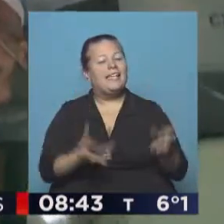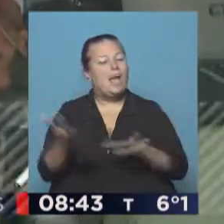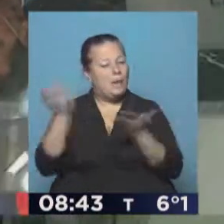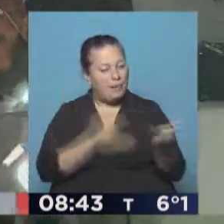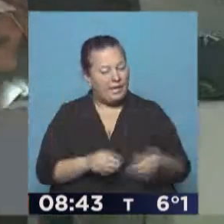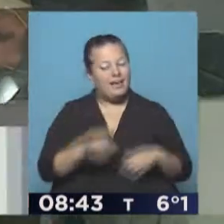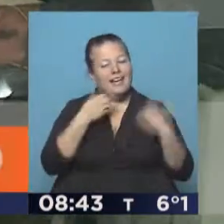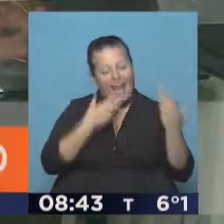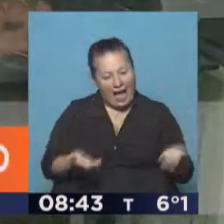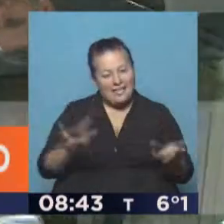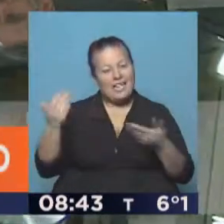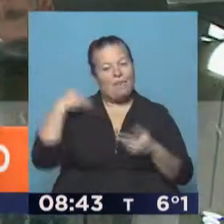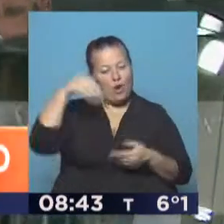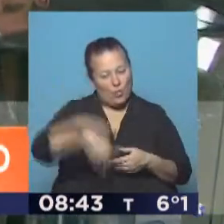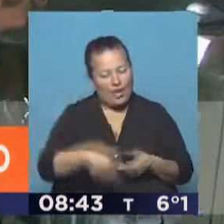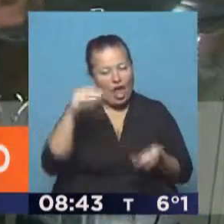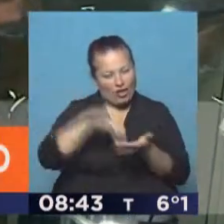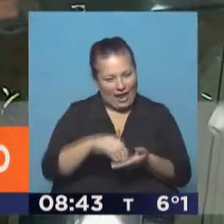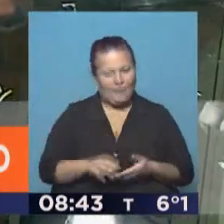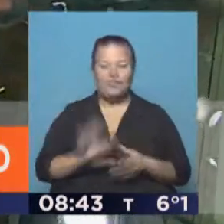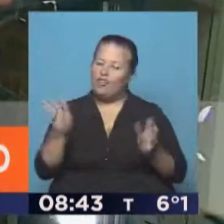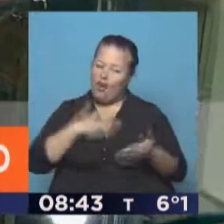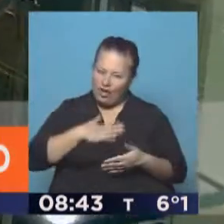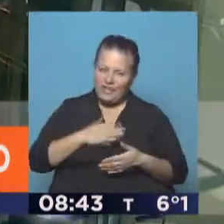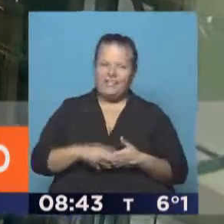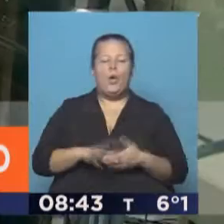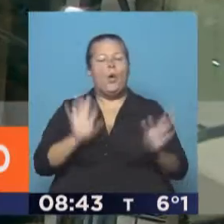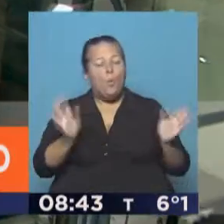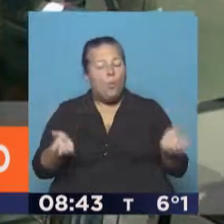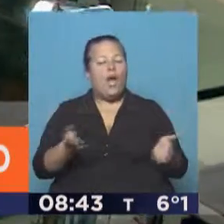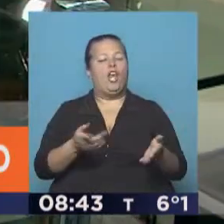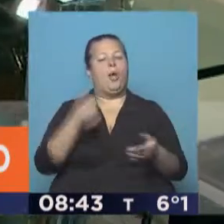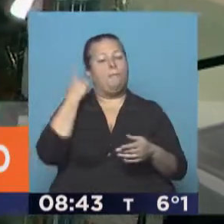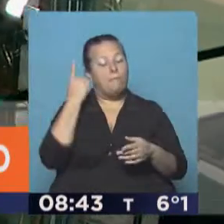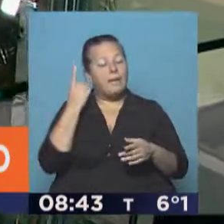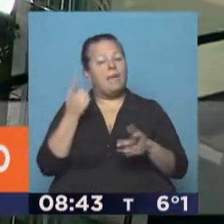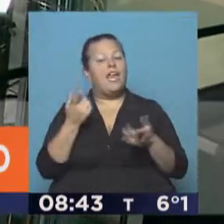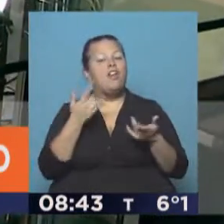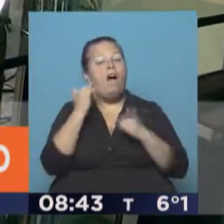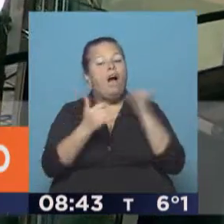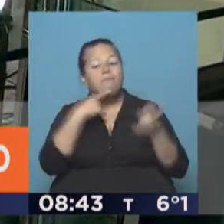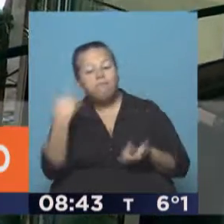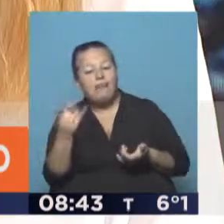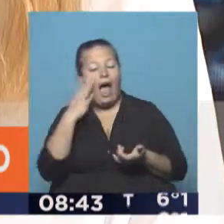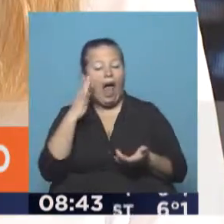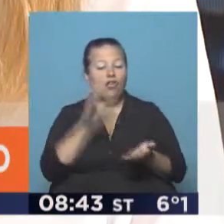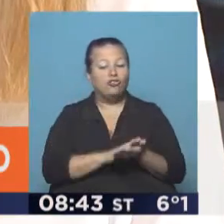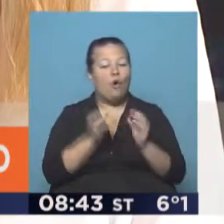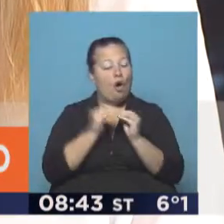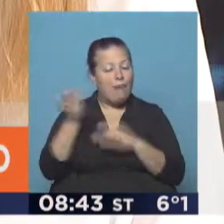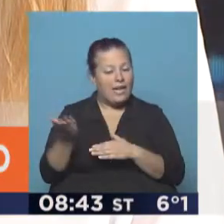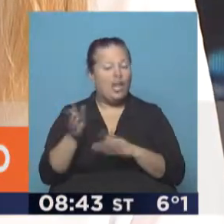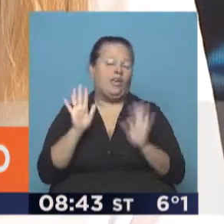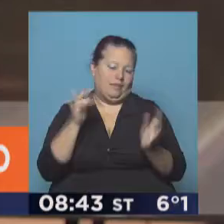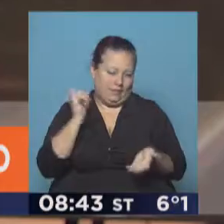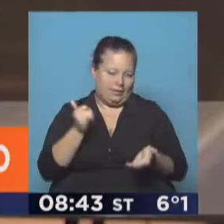Bienvenido. Gracias por permitirme estar aquí otra vez. No, un placer. Bueno, inicialmente, ¿hay algo para responder al compañero?